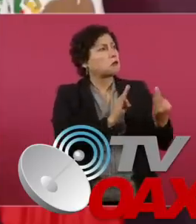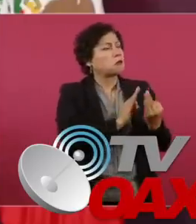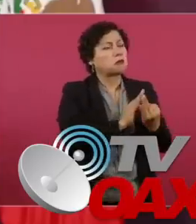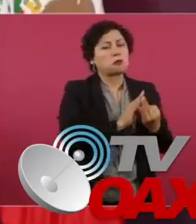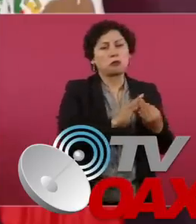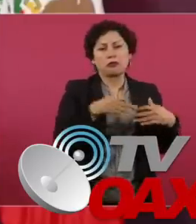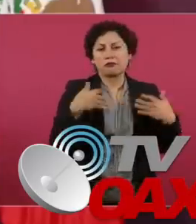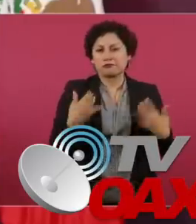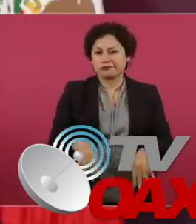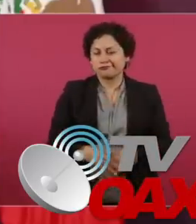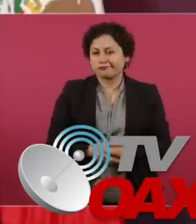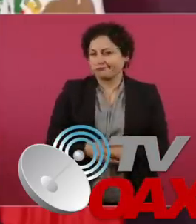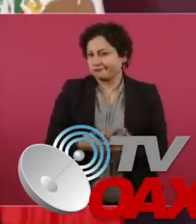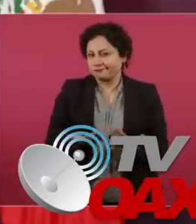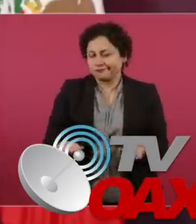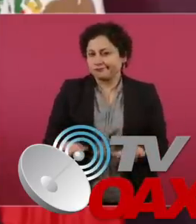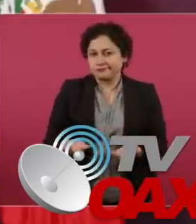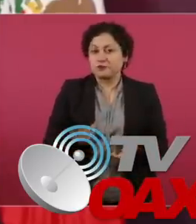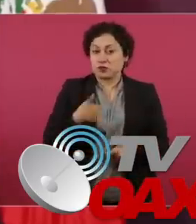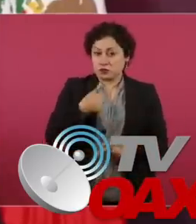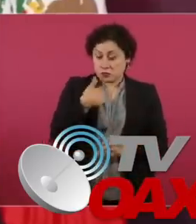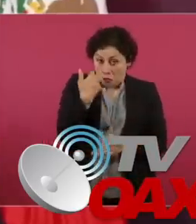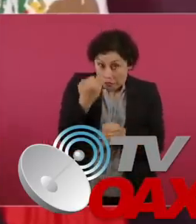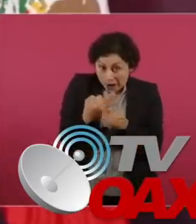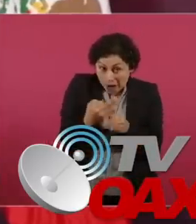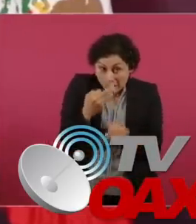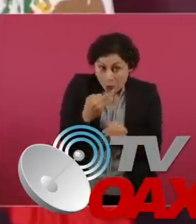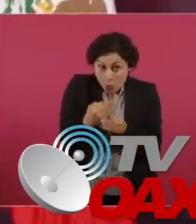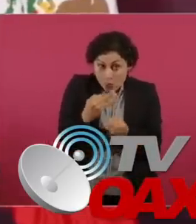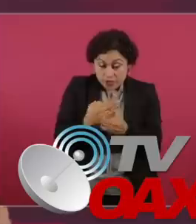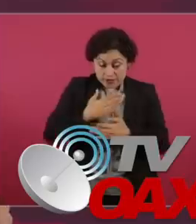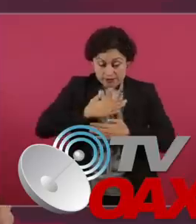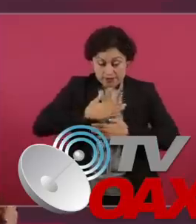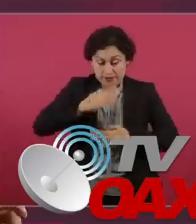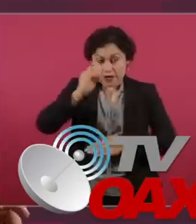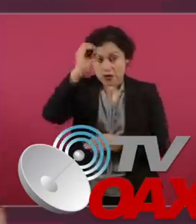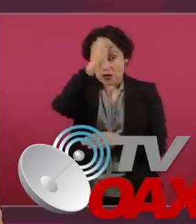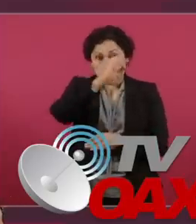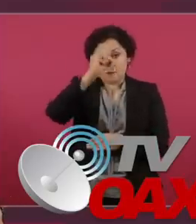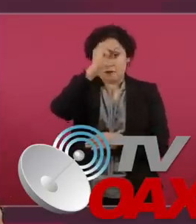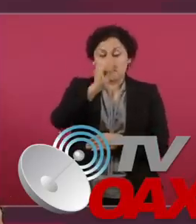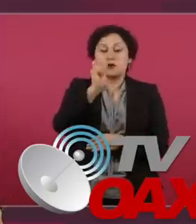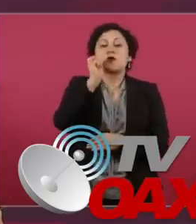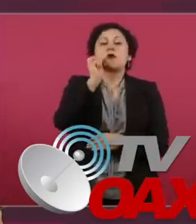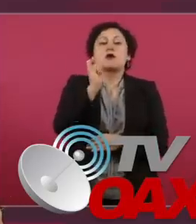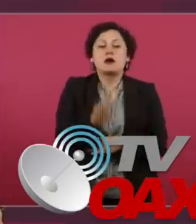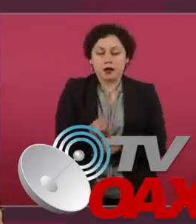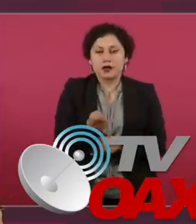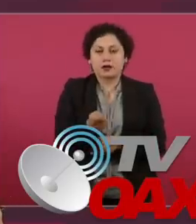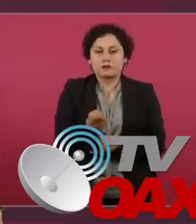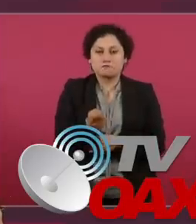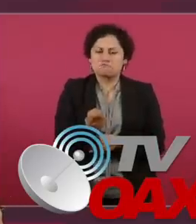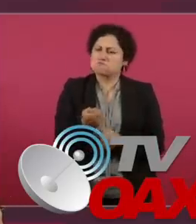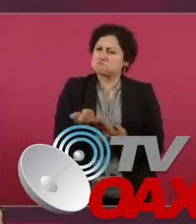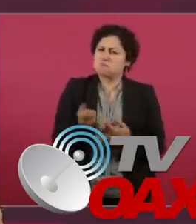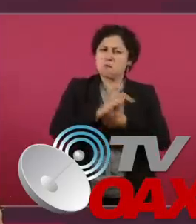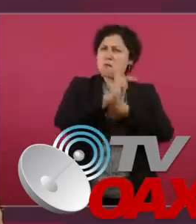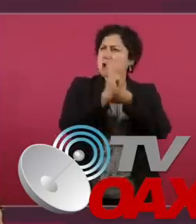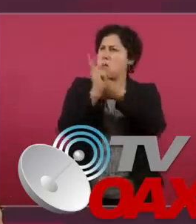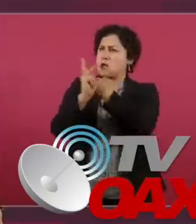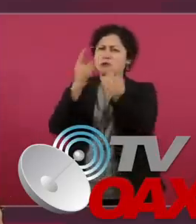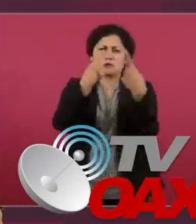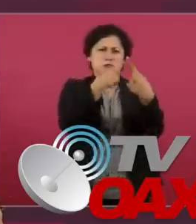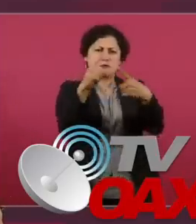Yo sostengo ahora que hay que tener relaciones, seguir manteniendo relaciones con todos los gobiernos,